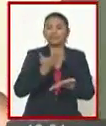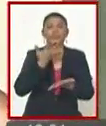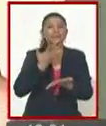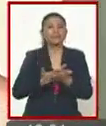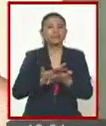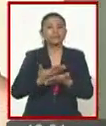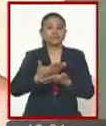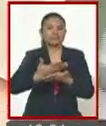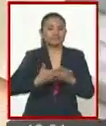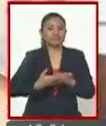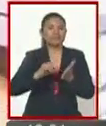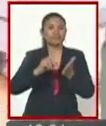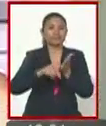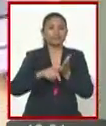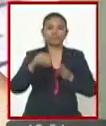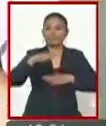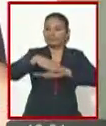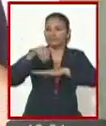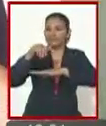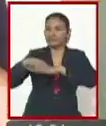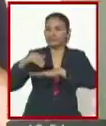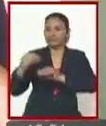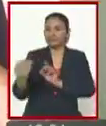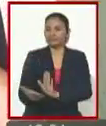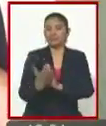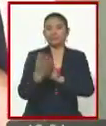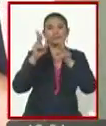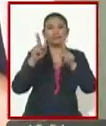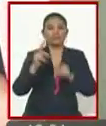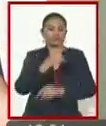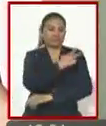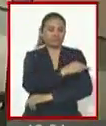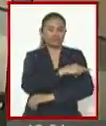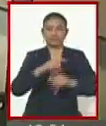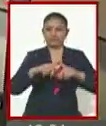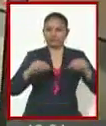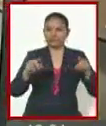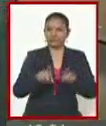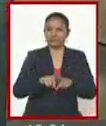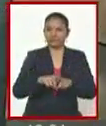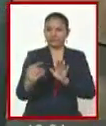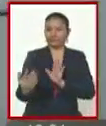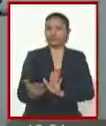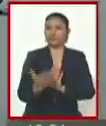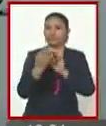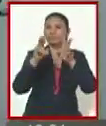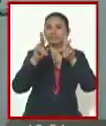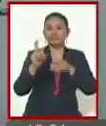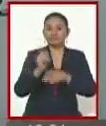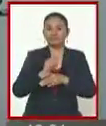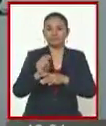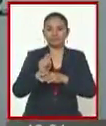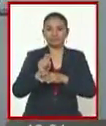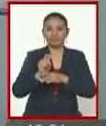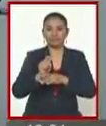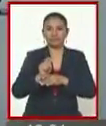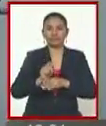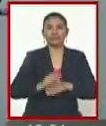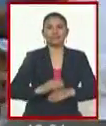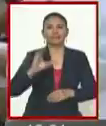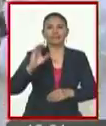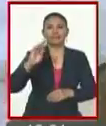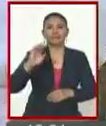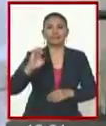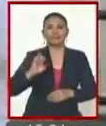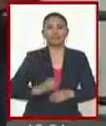prueba para ya posterior citar a personal del hospital japonés y también citar a personal técnico de la cooperativa CRE.